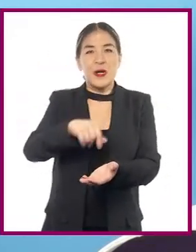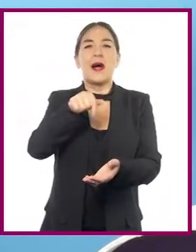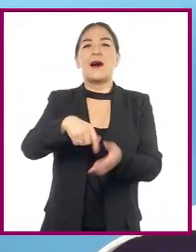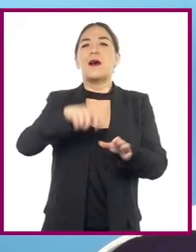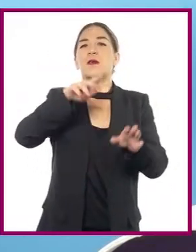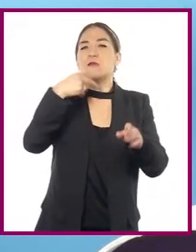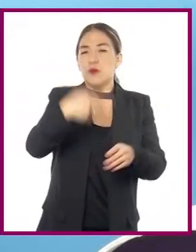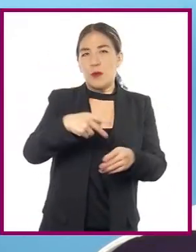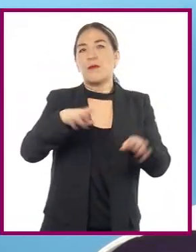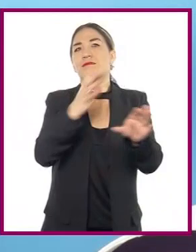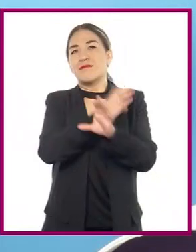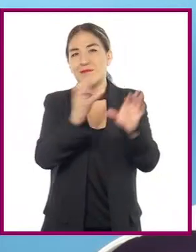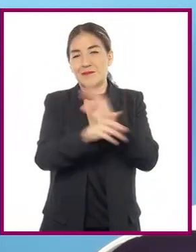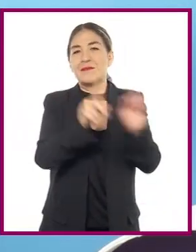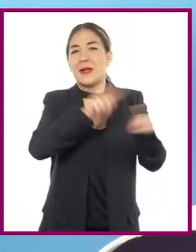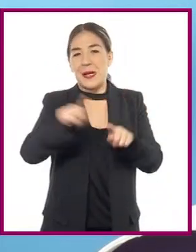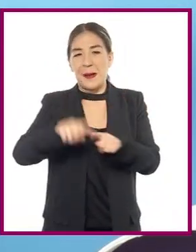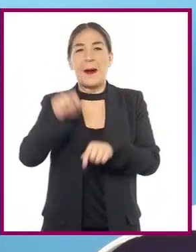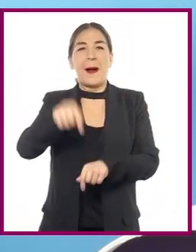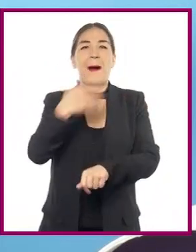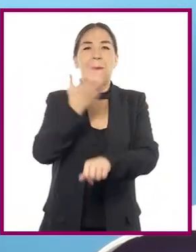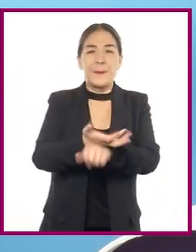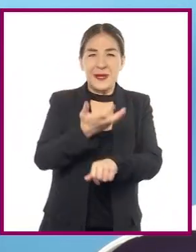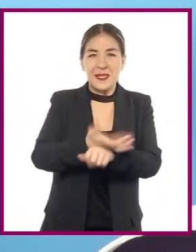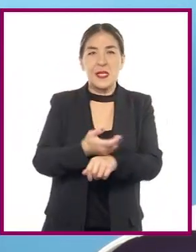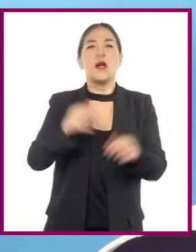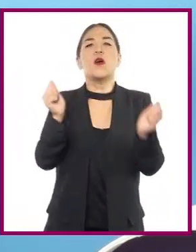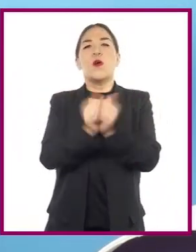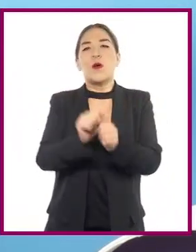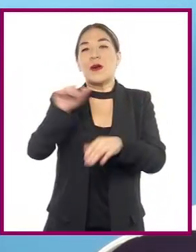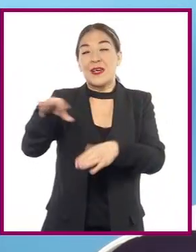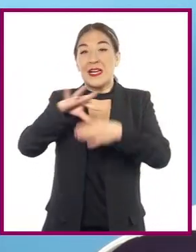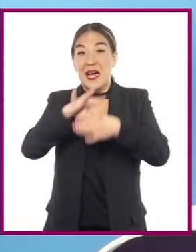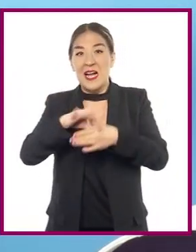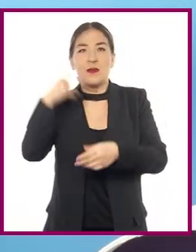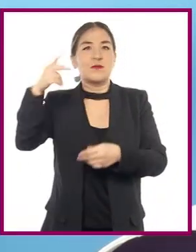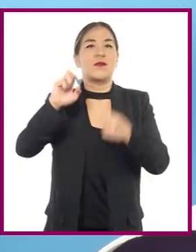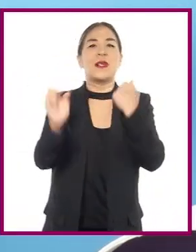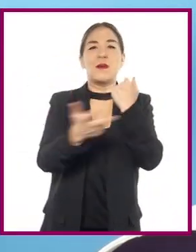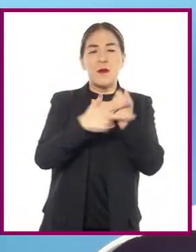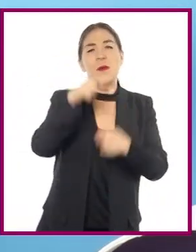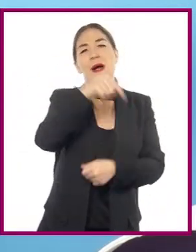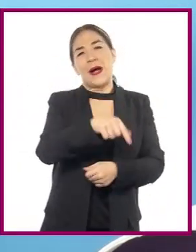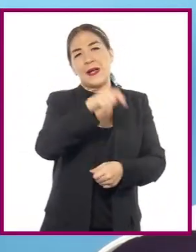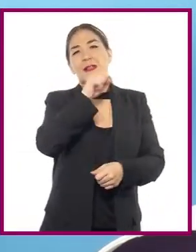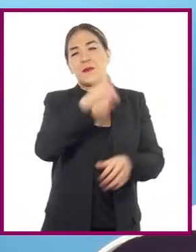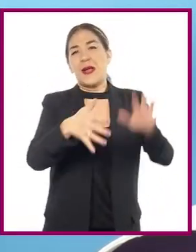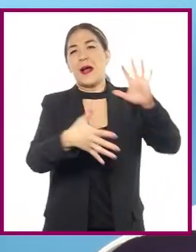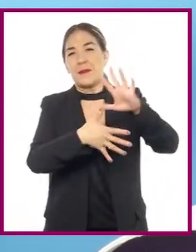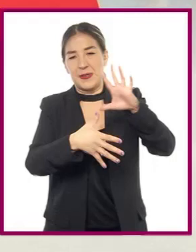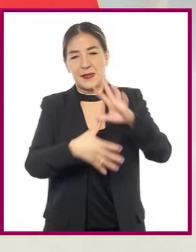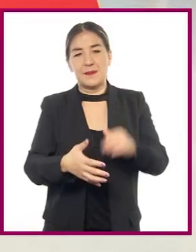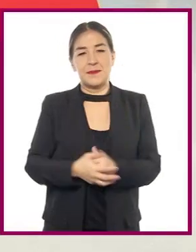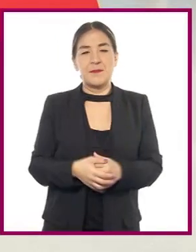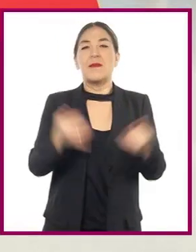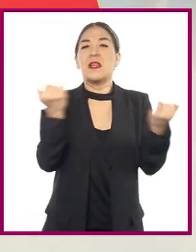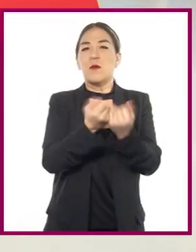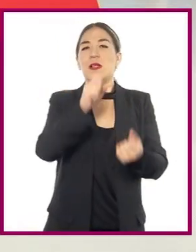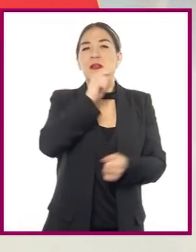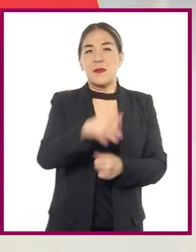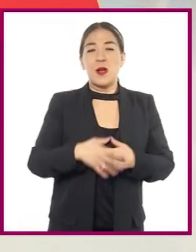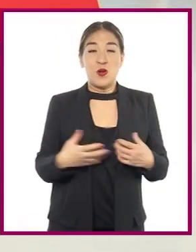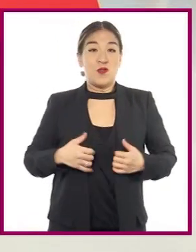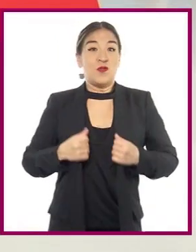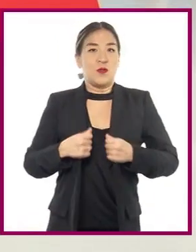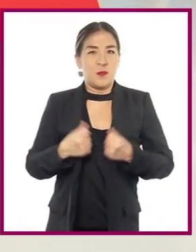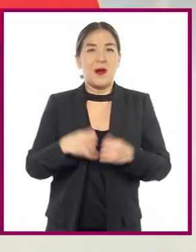ingredientes americanos, aderezada con carne de origen europeo o americano. También influyó en la